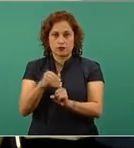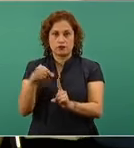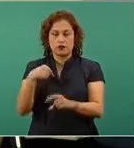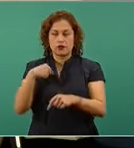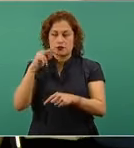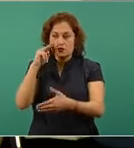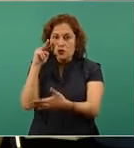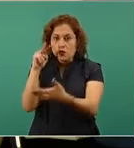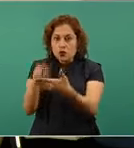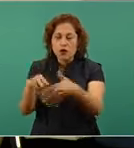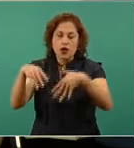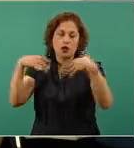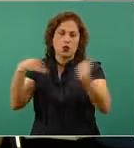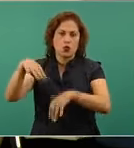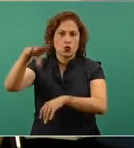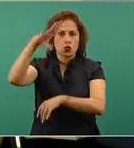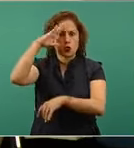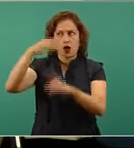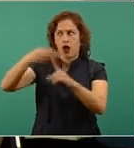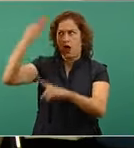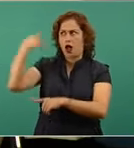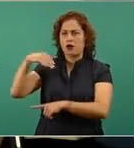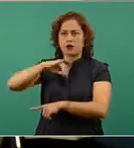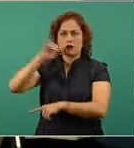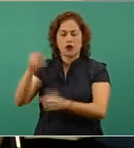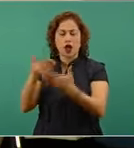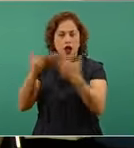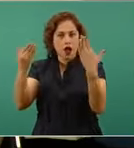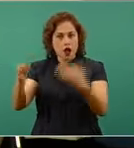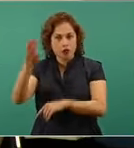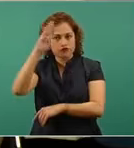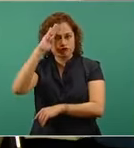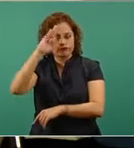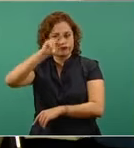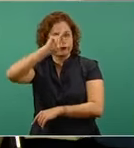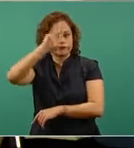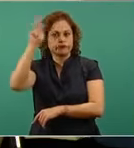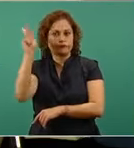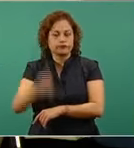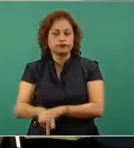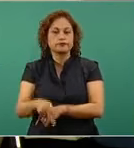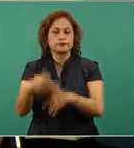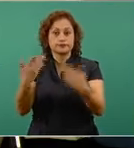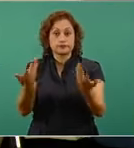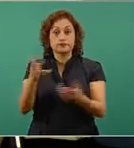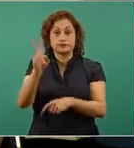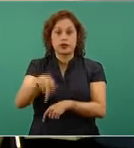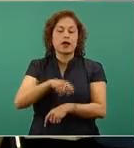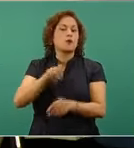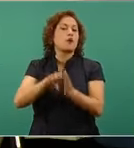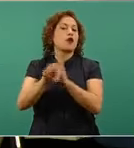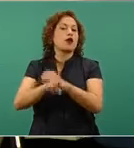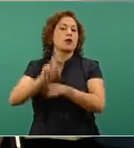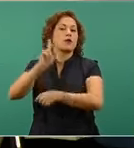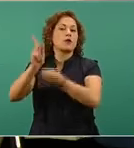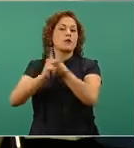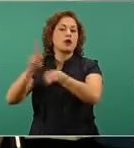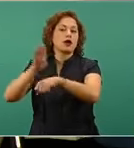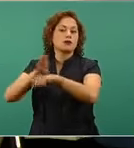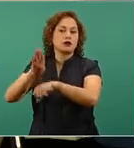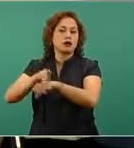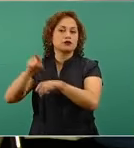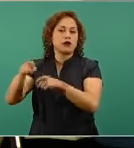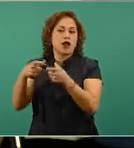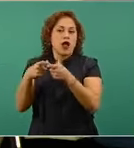visto. Y tenemos ya no solo, digamos, el repunte tan importante en Brasil, sino un repunte